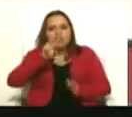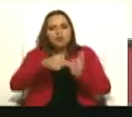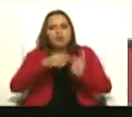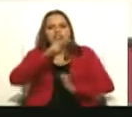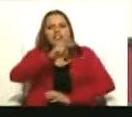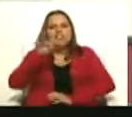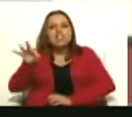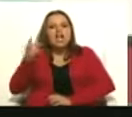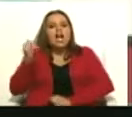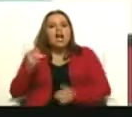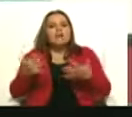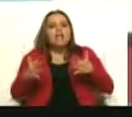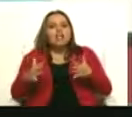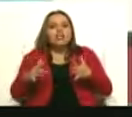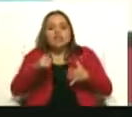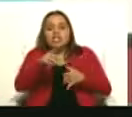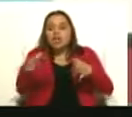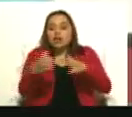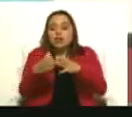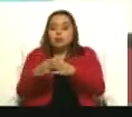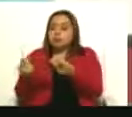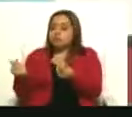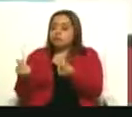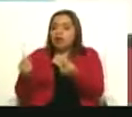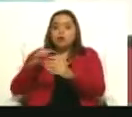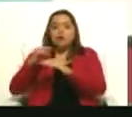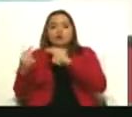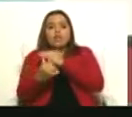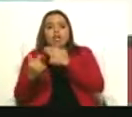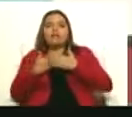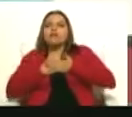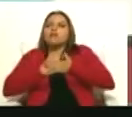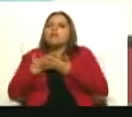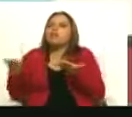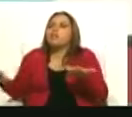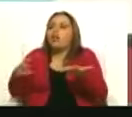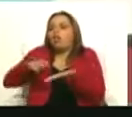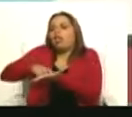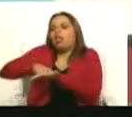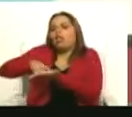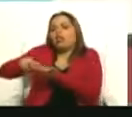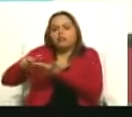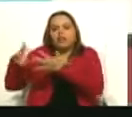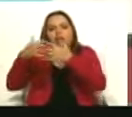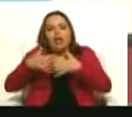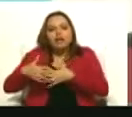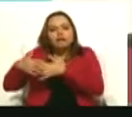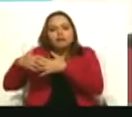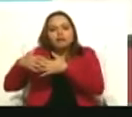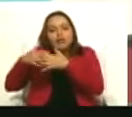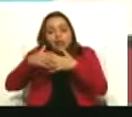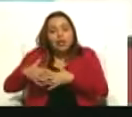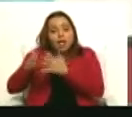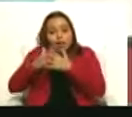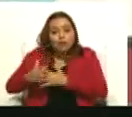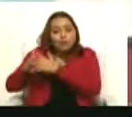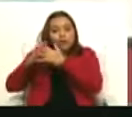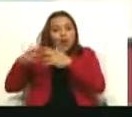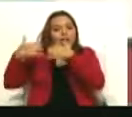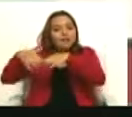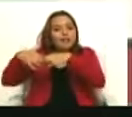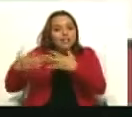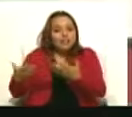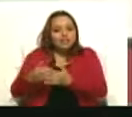les da miedo a esa oligarquía de Guyana entreguista a las transnacionales estadounidenses. Así